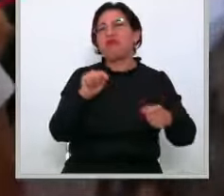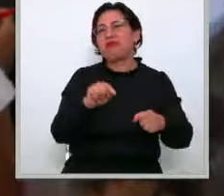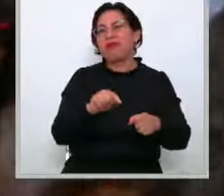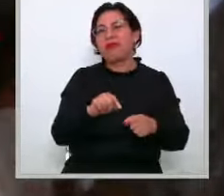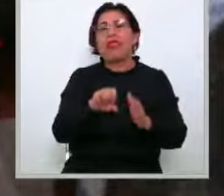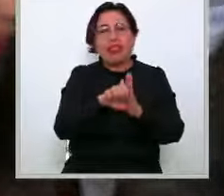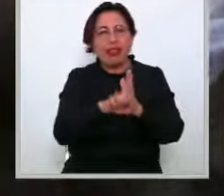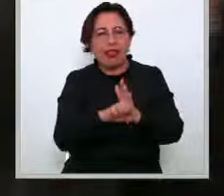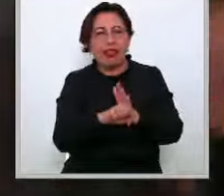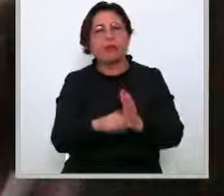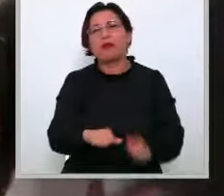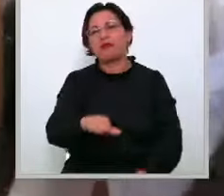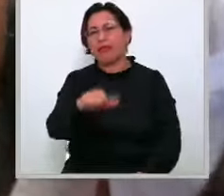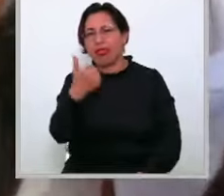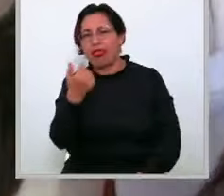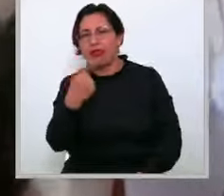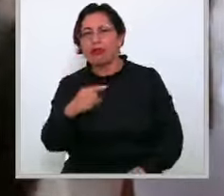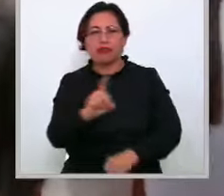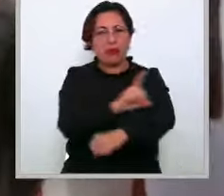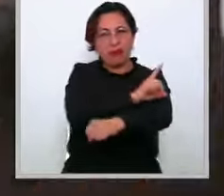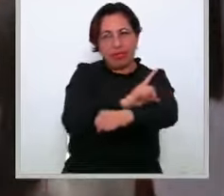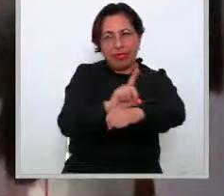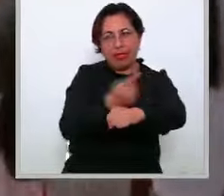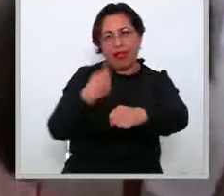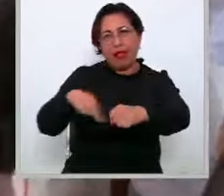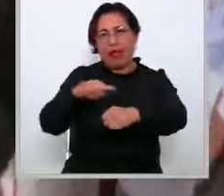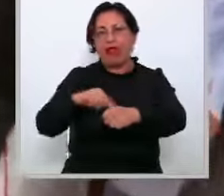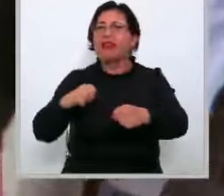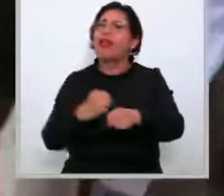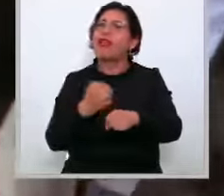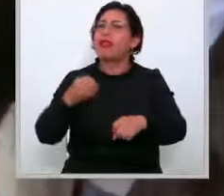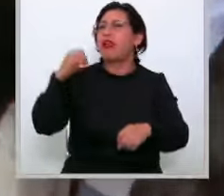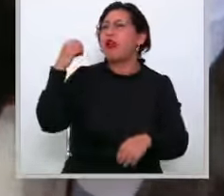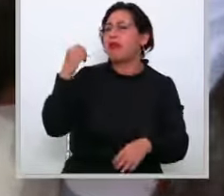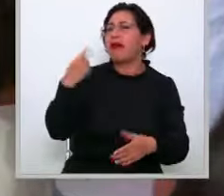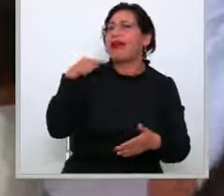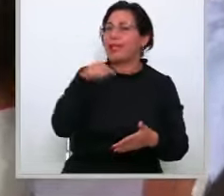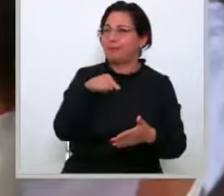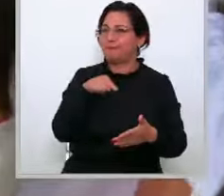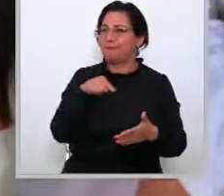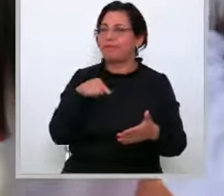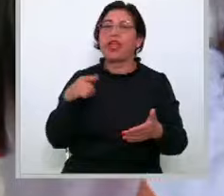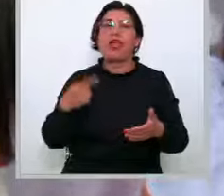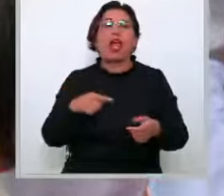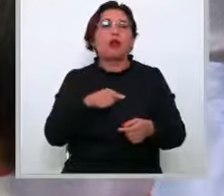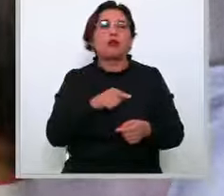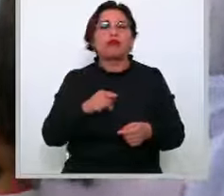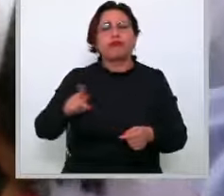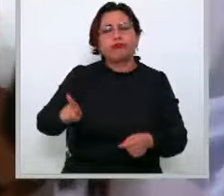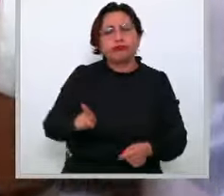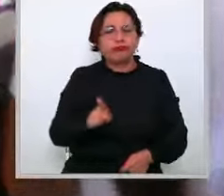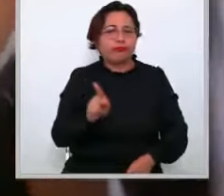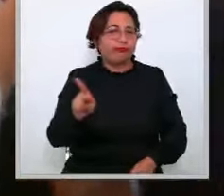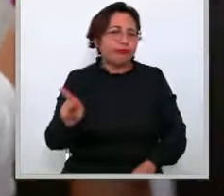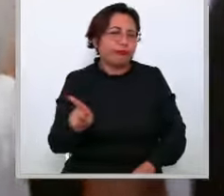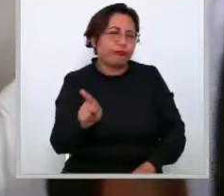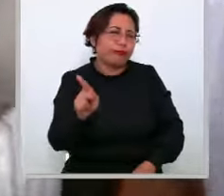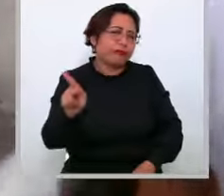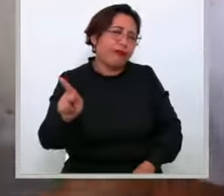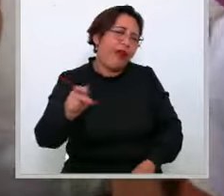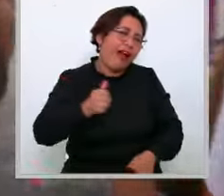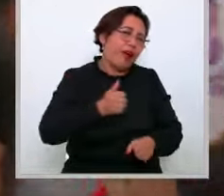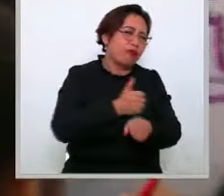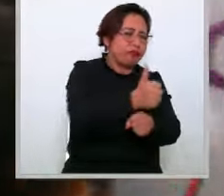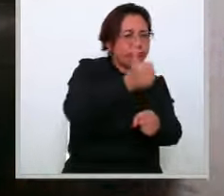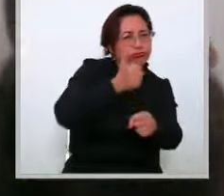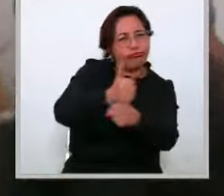delegadas en todo el estado. Y lo interesante de esto es que ellas pues recorren los municipios, las localidades